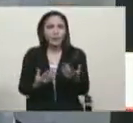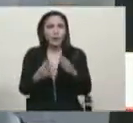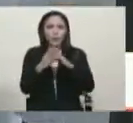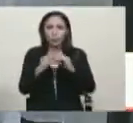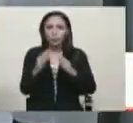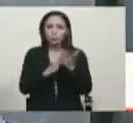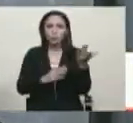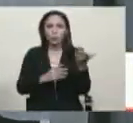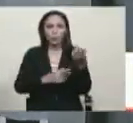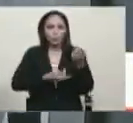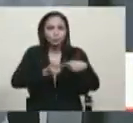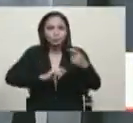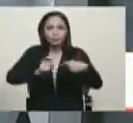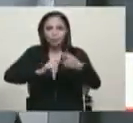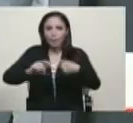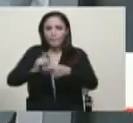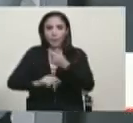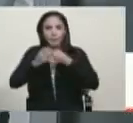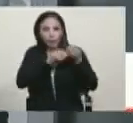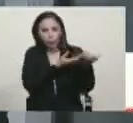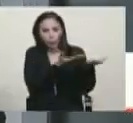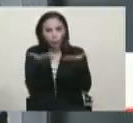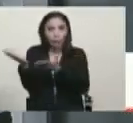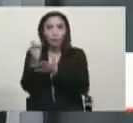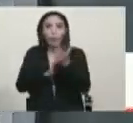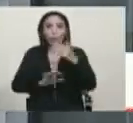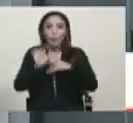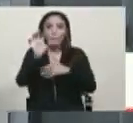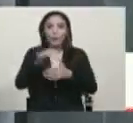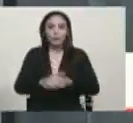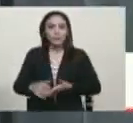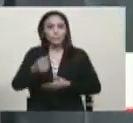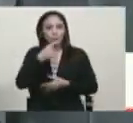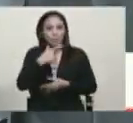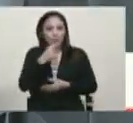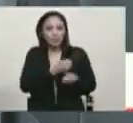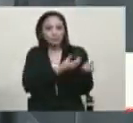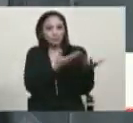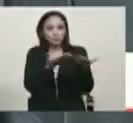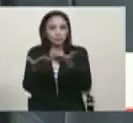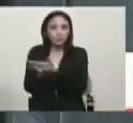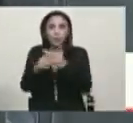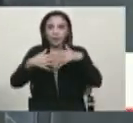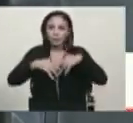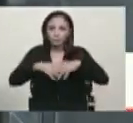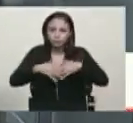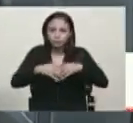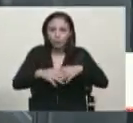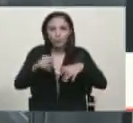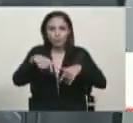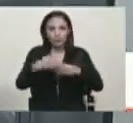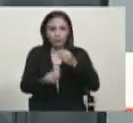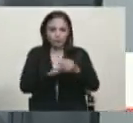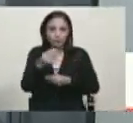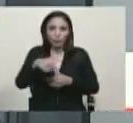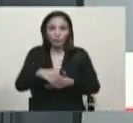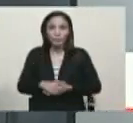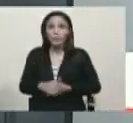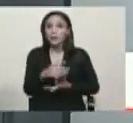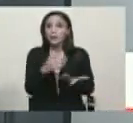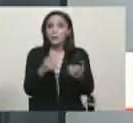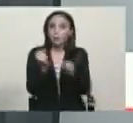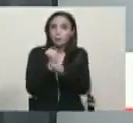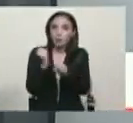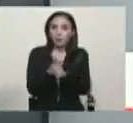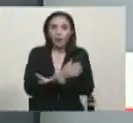proveer a toda Venezuela los medicamentos que fabricamos acá. Estamos en capacidad